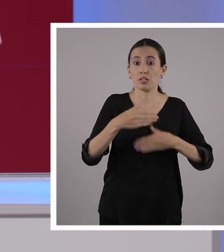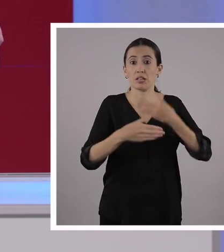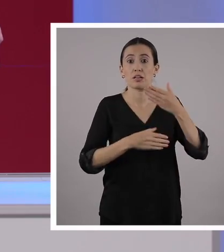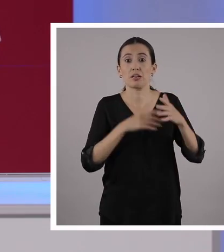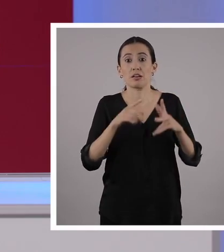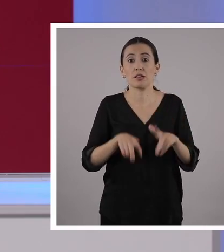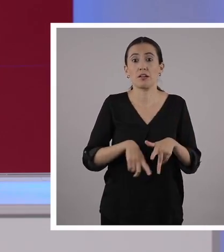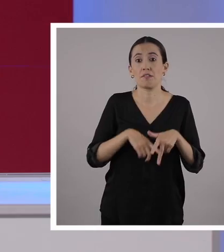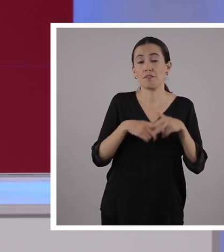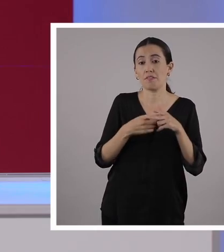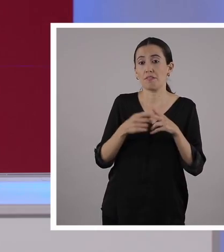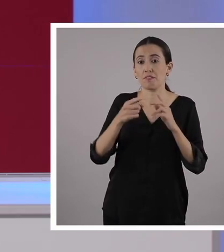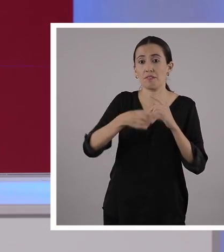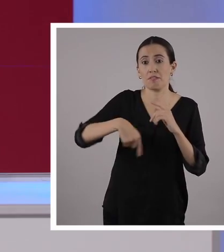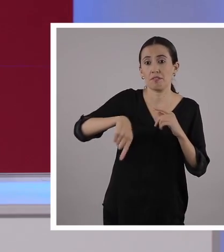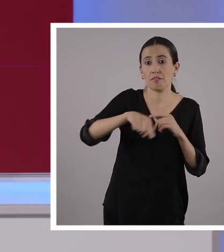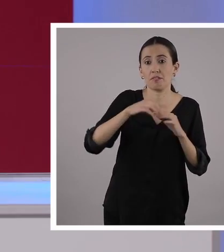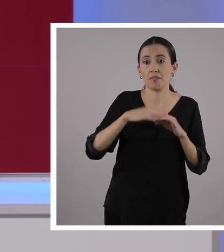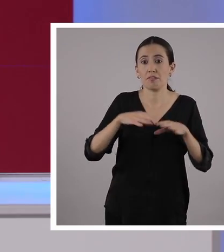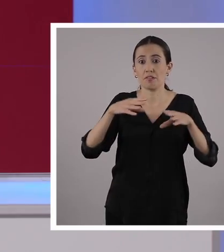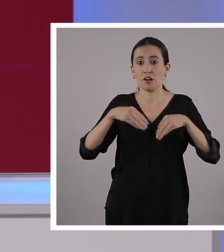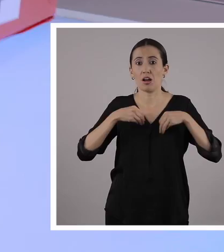leyenda que se convirtieron